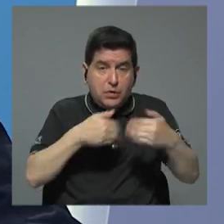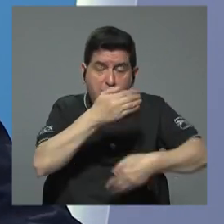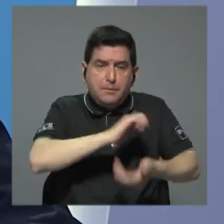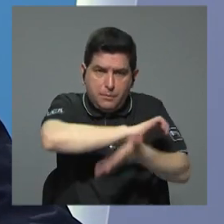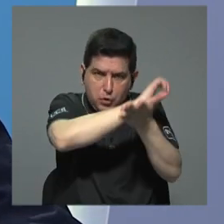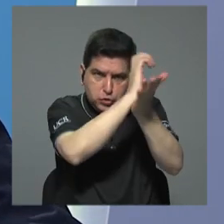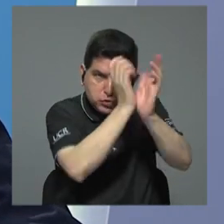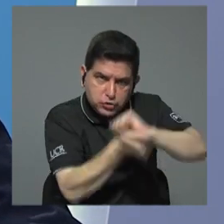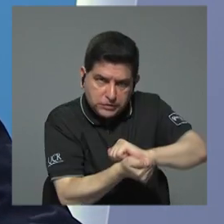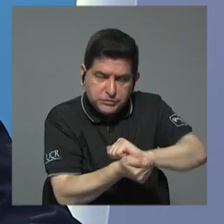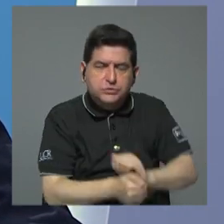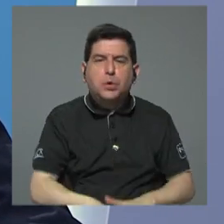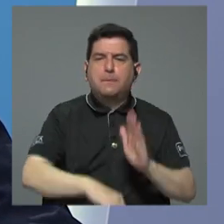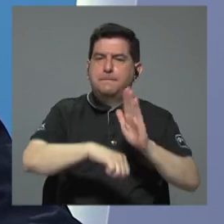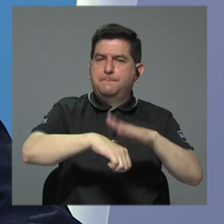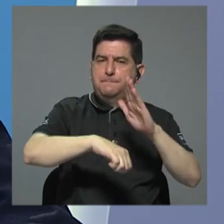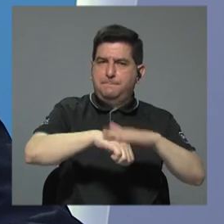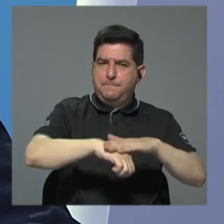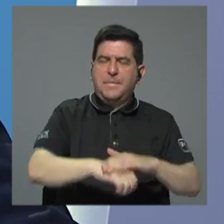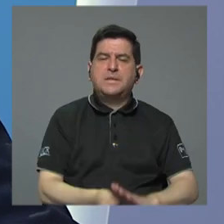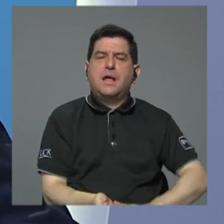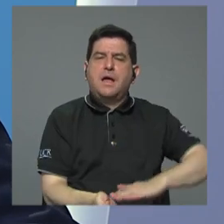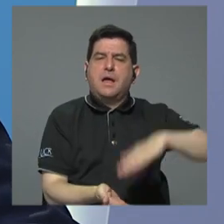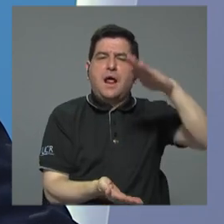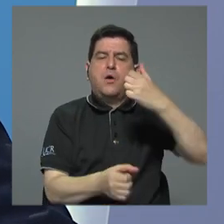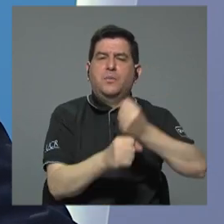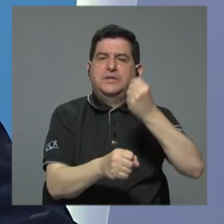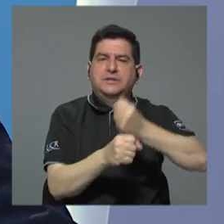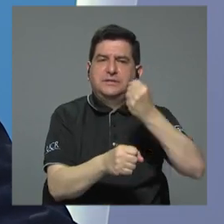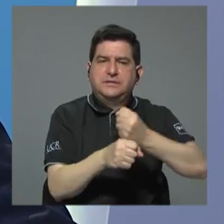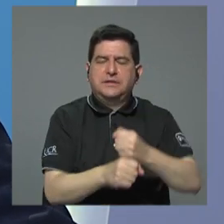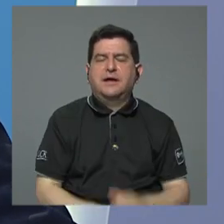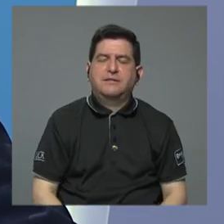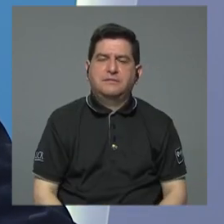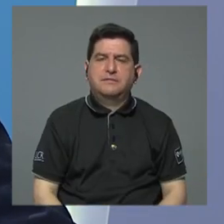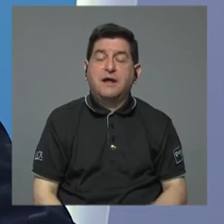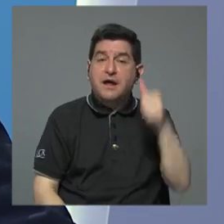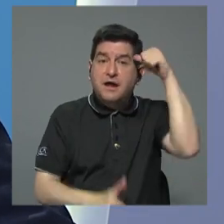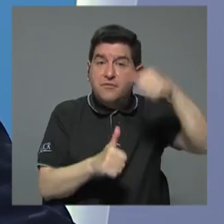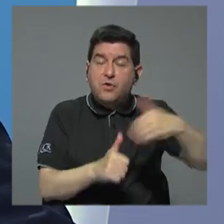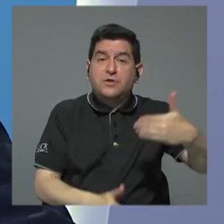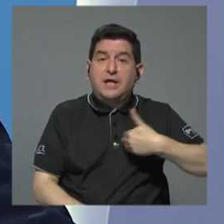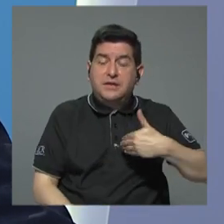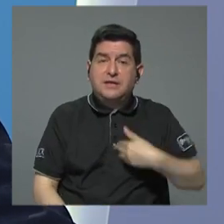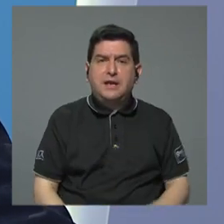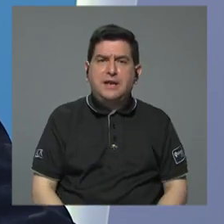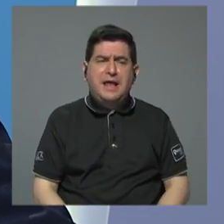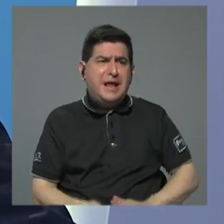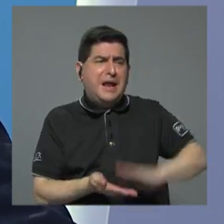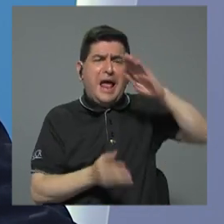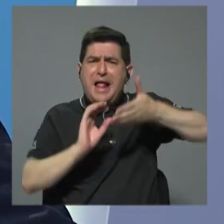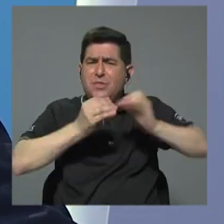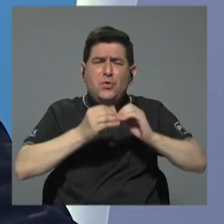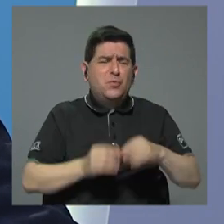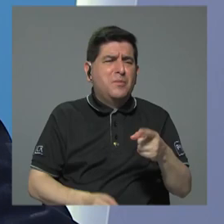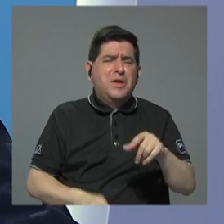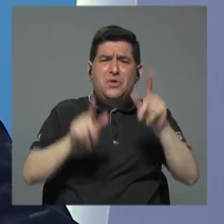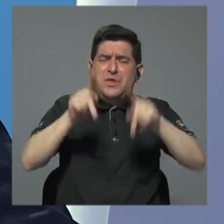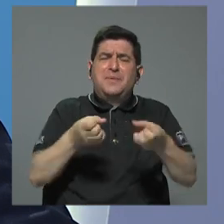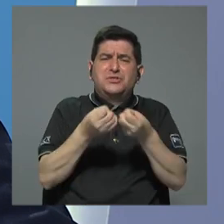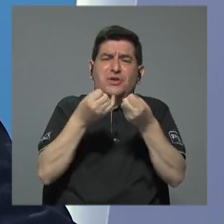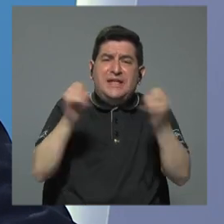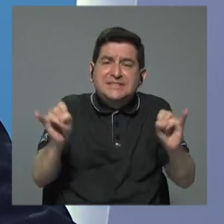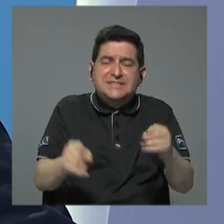transición, porque permitirían aumentar el empleo, la empleabilidad. Recuerde que tenemos una altísima tasa de desempleo y